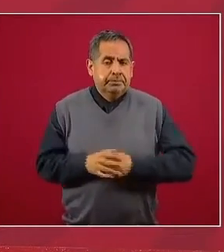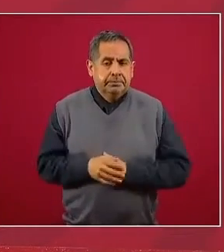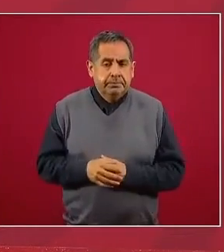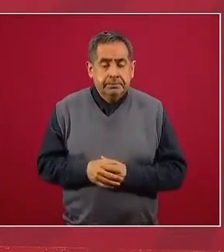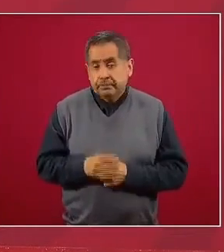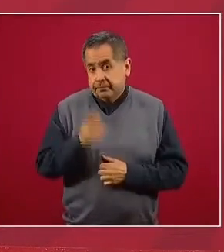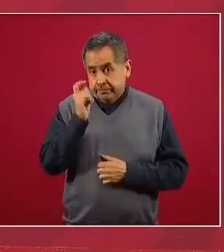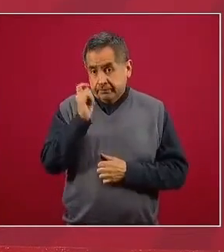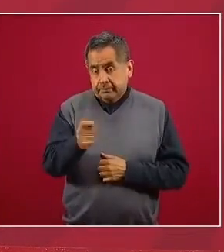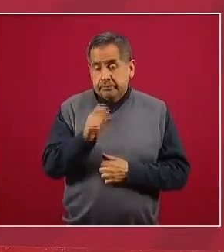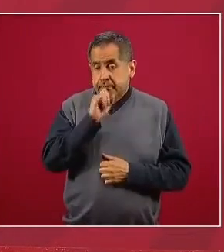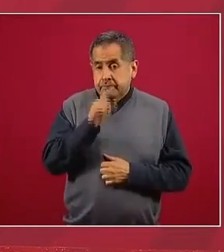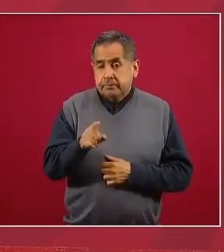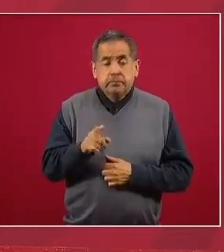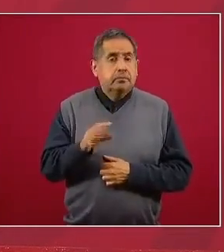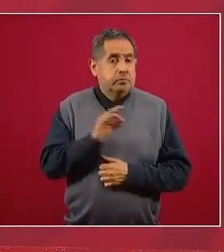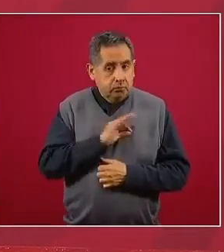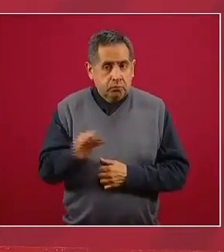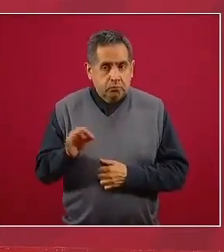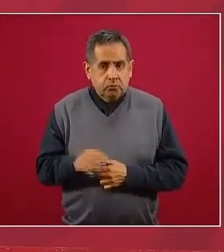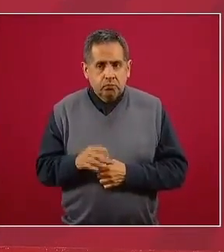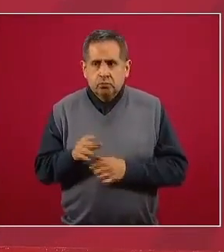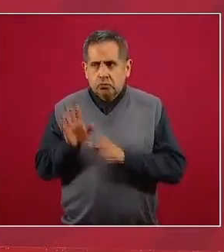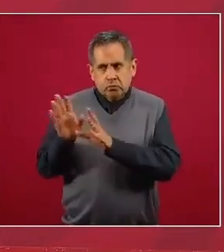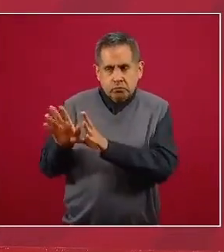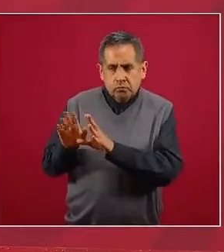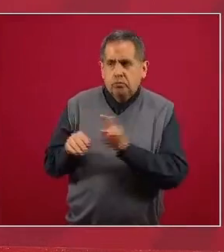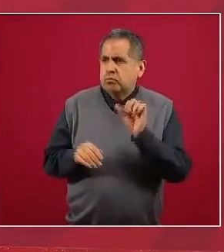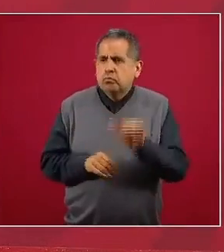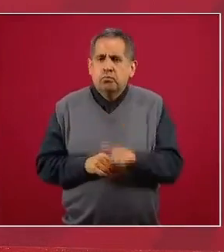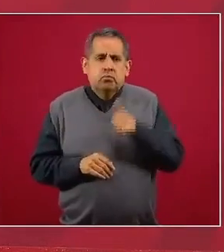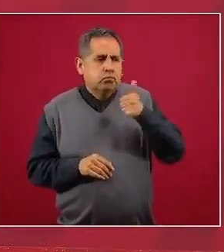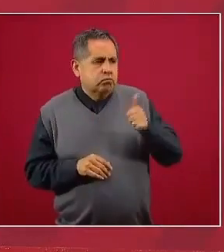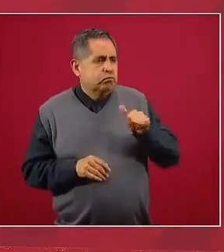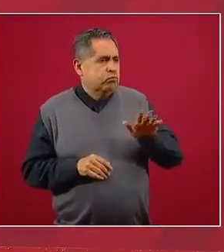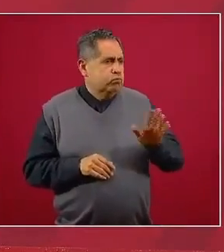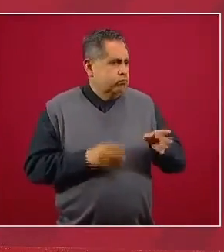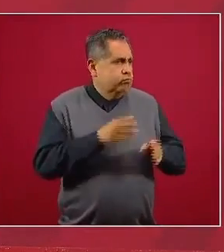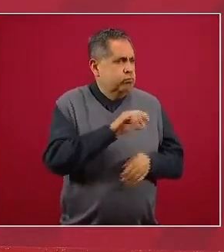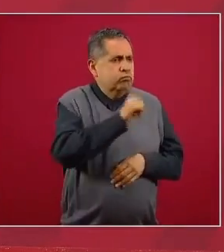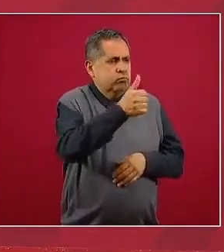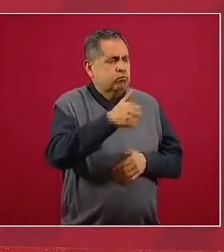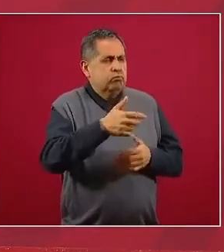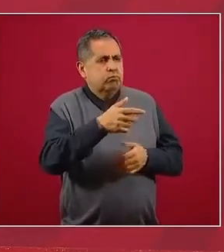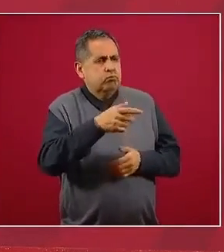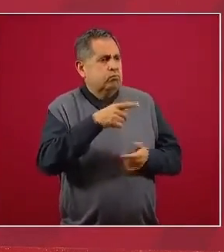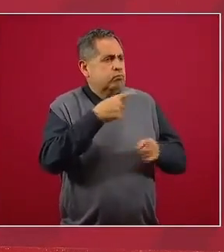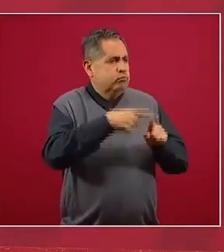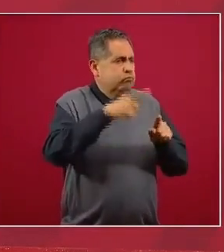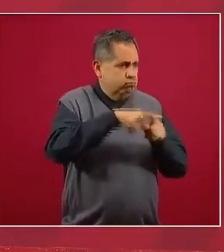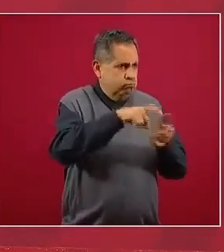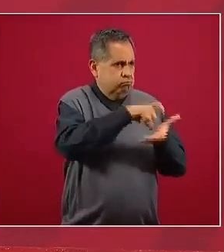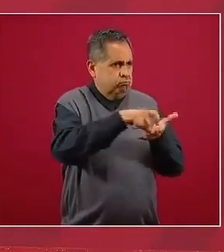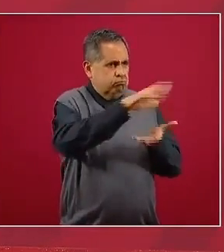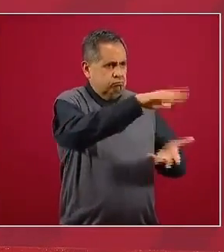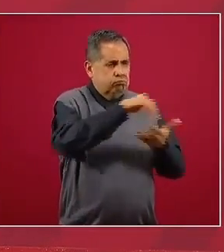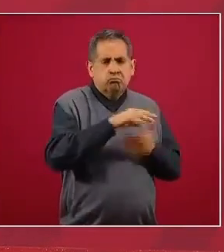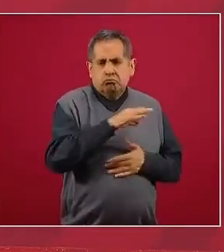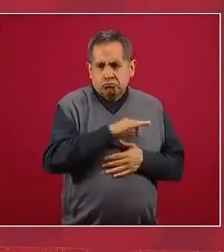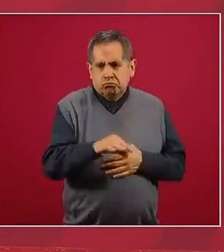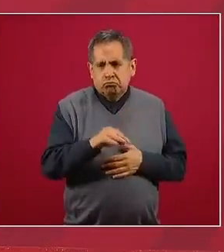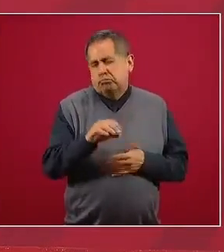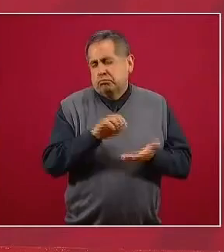Eso no evita que se puedan hacer exploraciones y negociaciones unilaterales con cada uno de los productores. Ya se